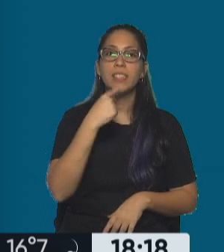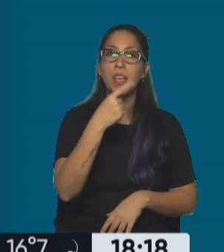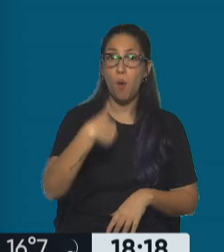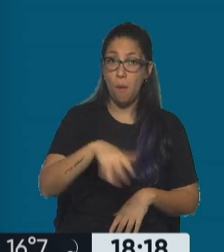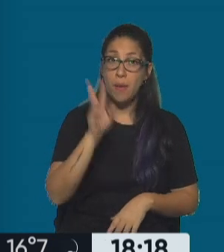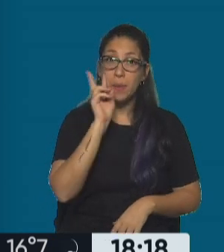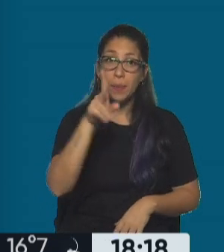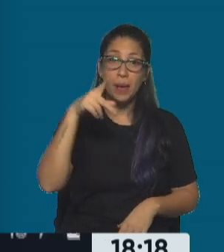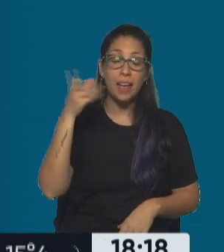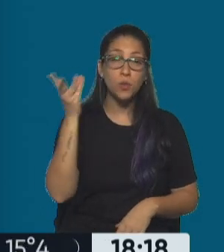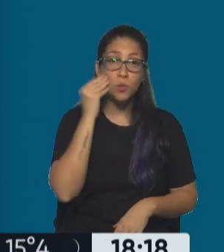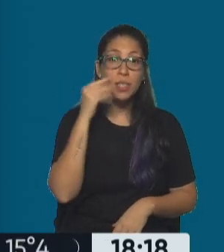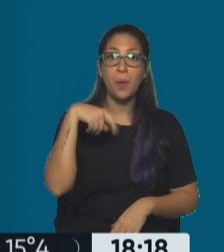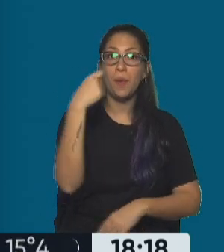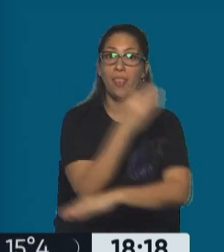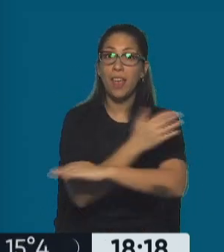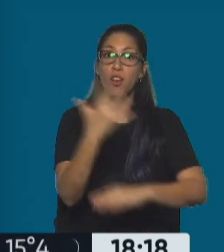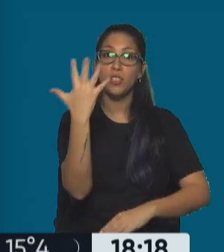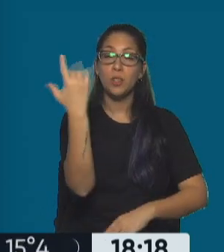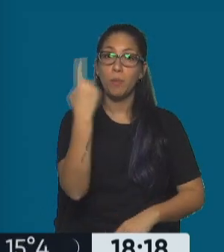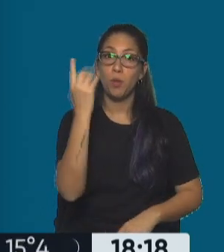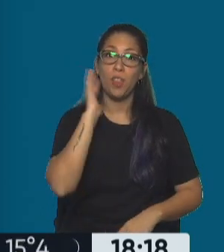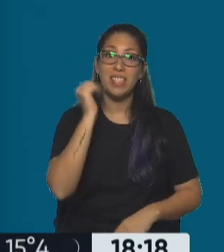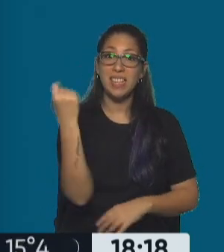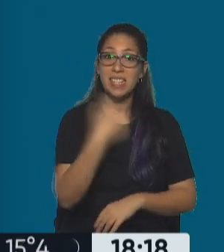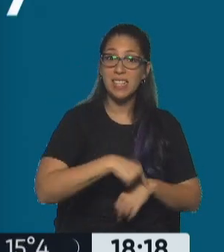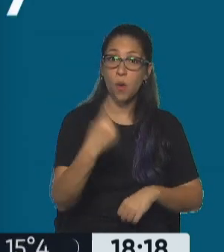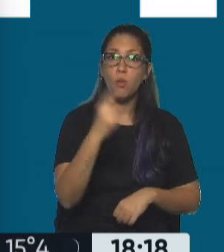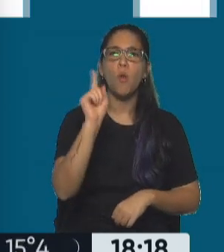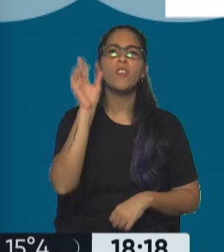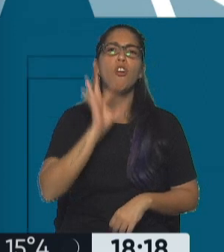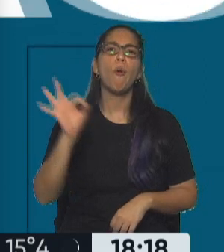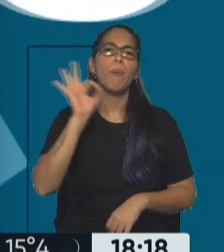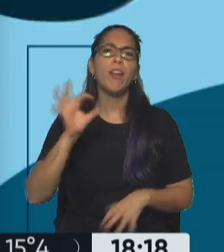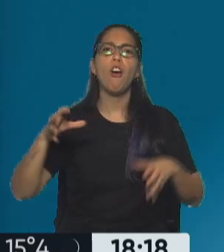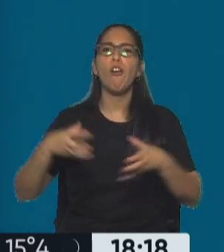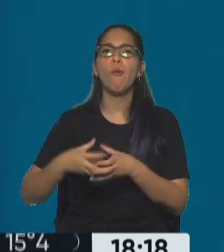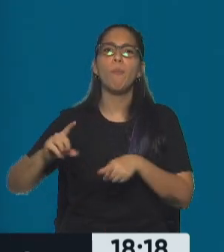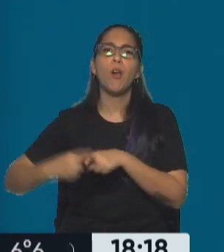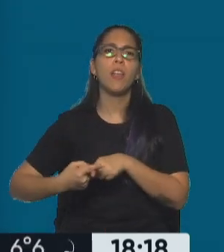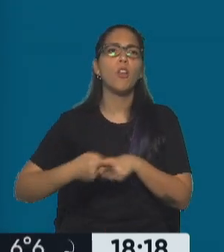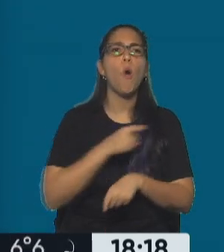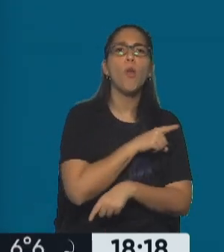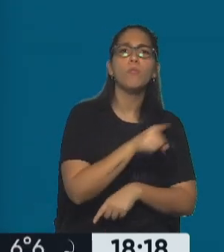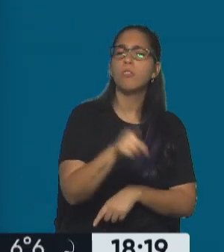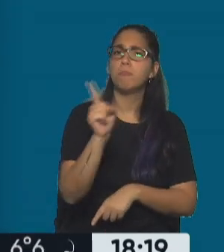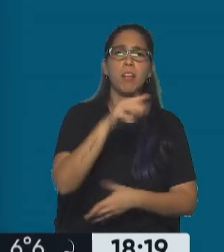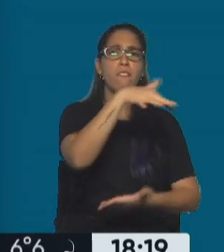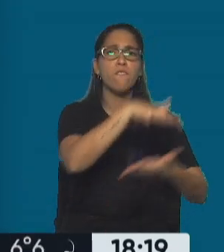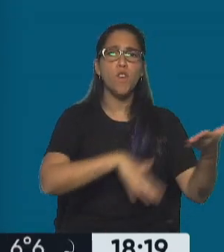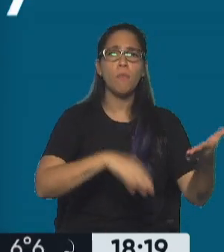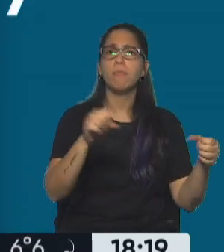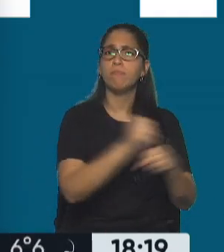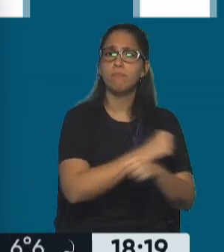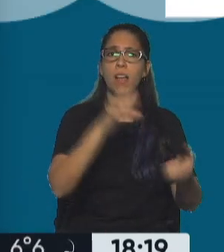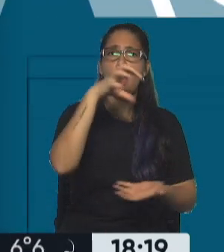ver y escuchar en este video de 5 minutos 16 no es la opinión de un partido político ni de un dirigente opositor, es el resultado del informe aprobado por la Auditoría